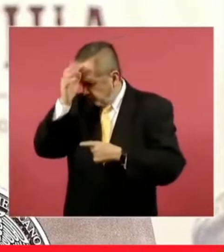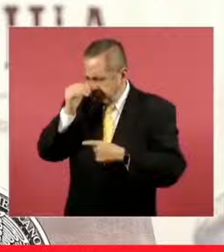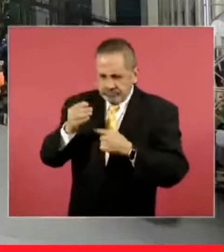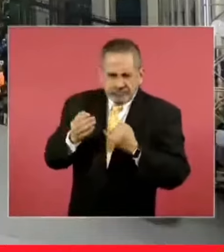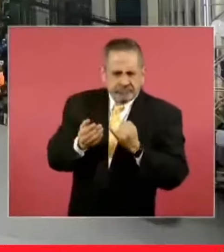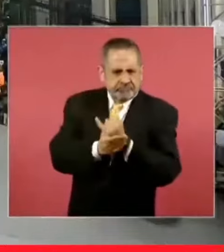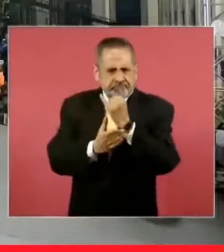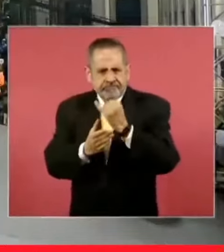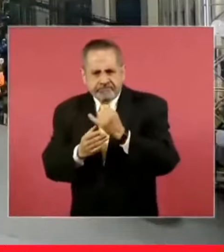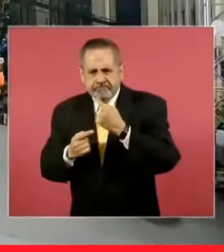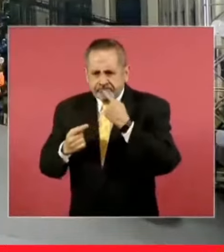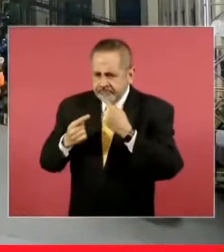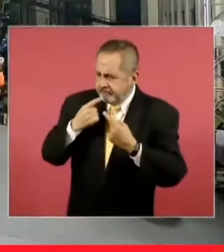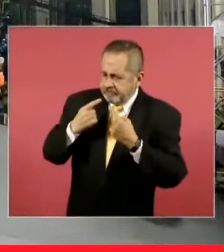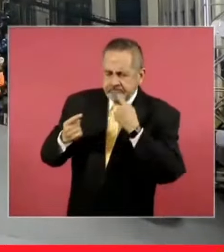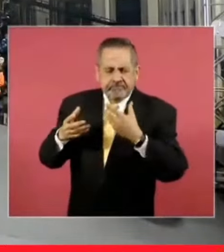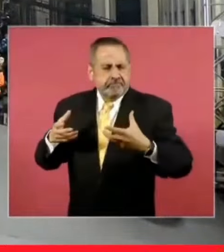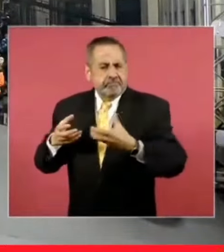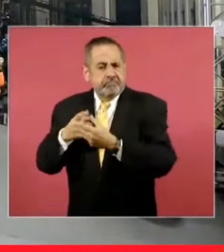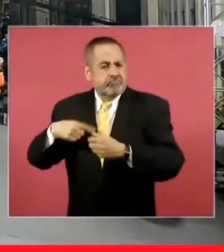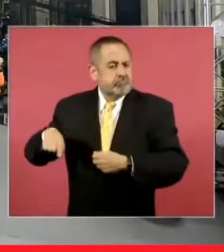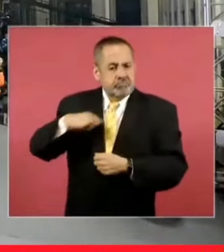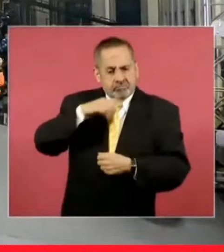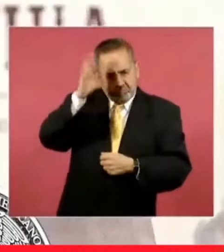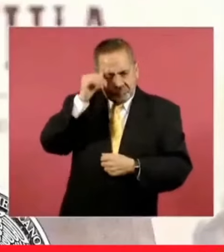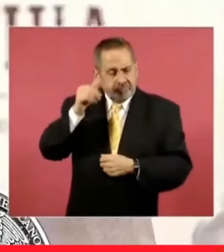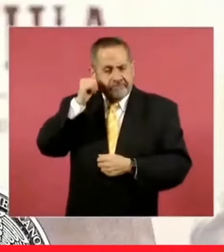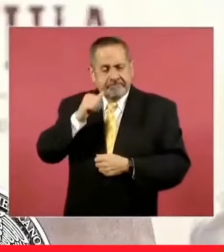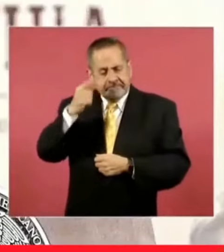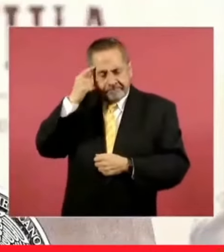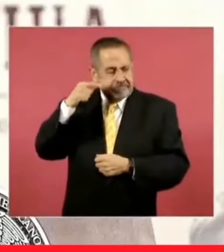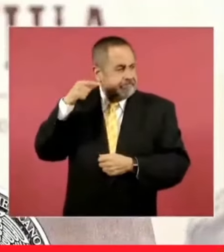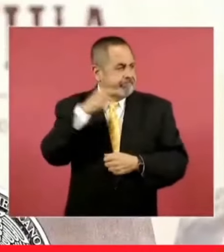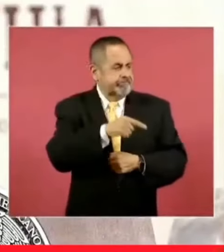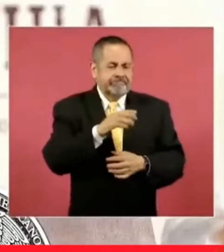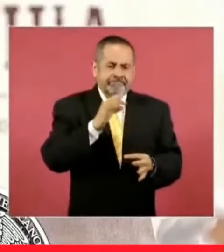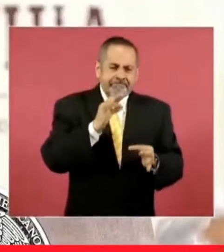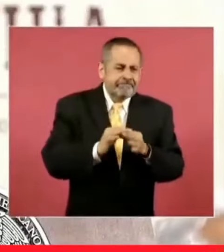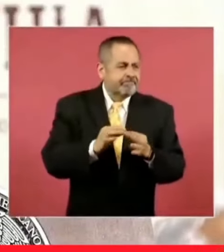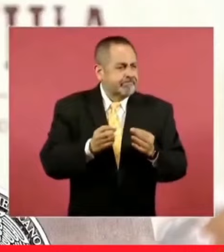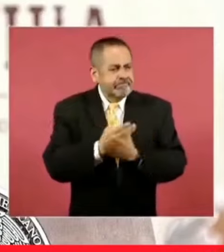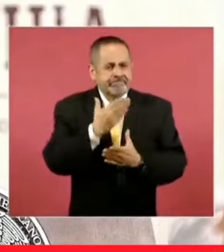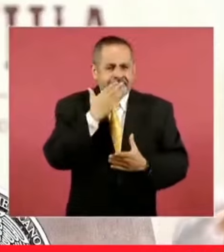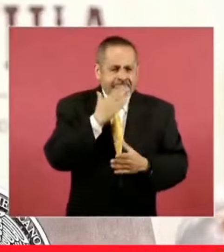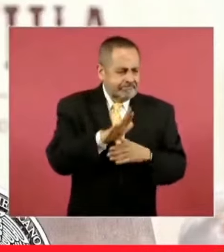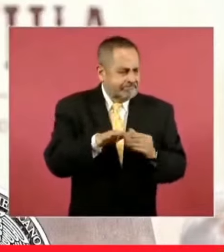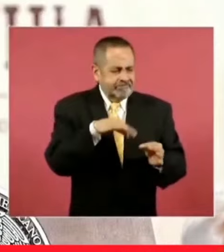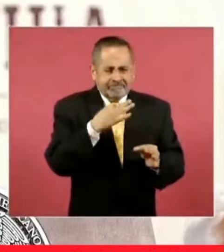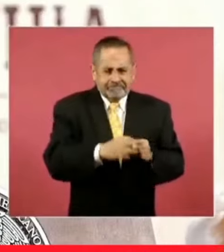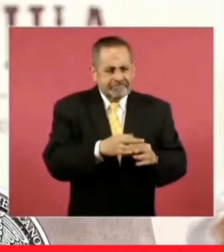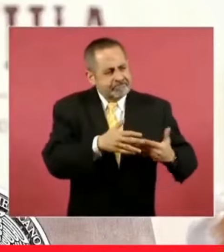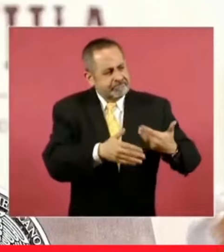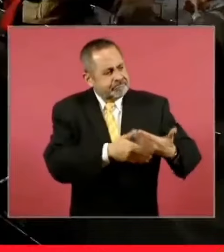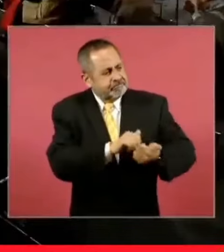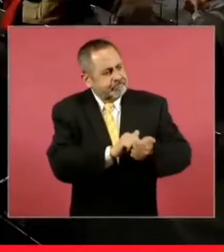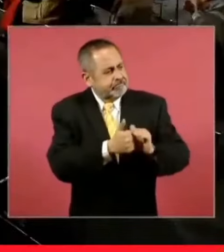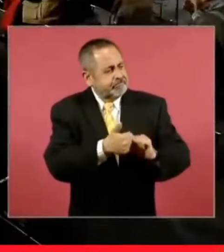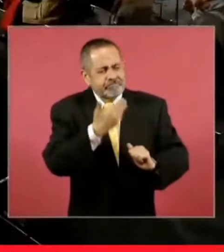desarrollo de la misma de común acuerdo y buscando siempre la eficiencia en todos y cada uno de los procesos.